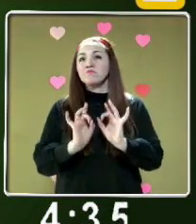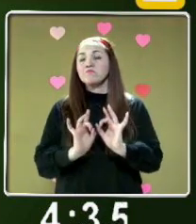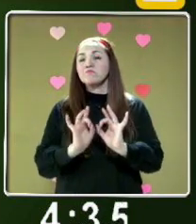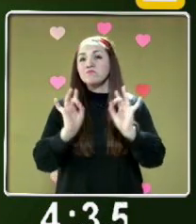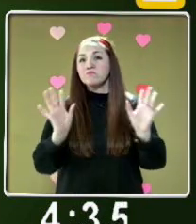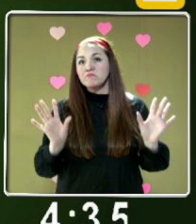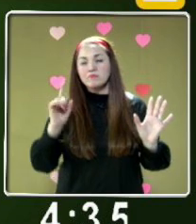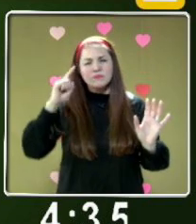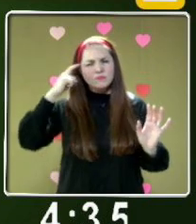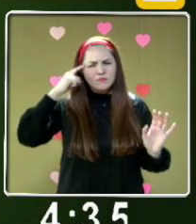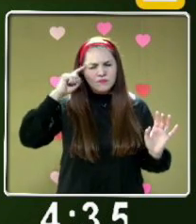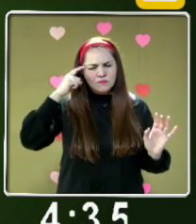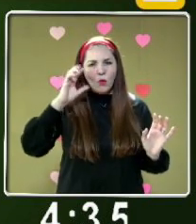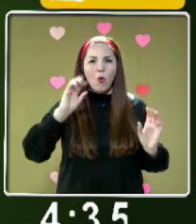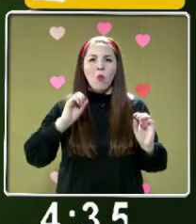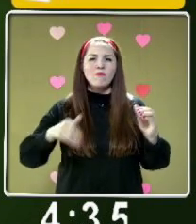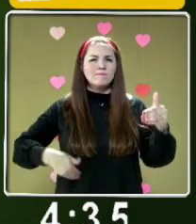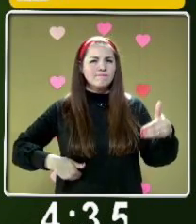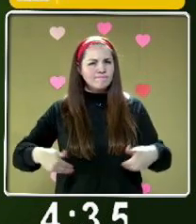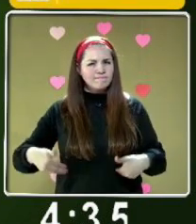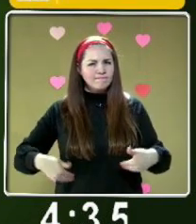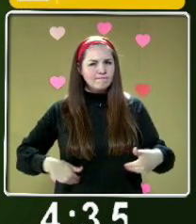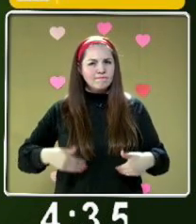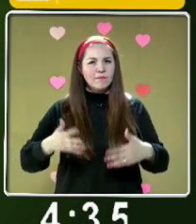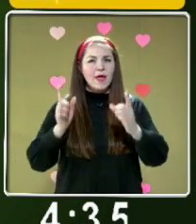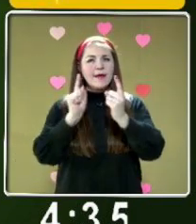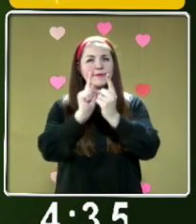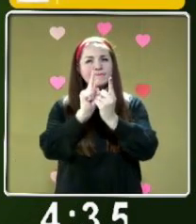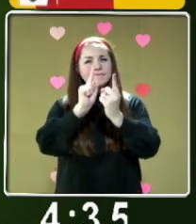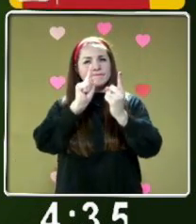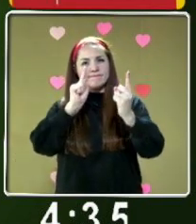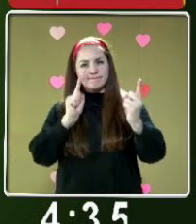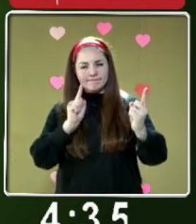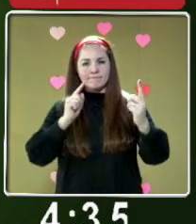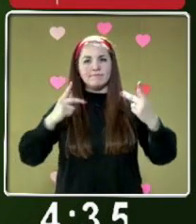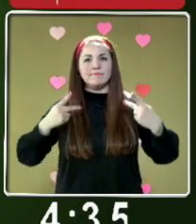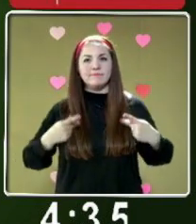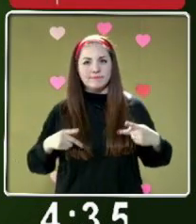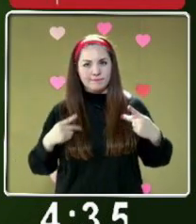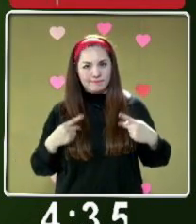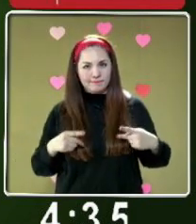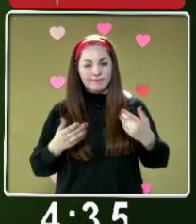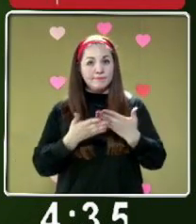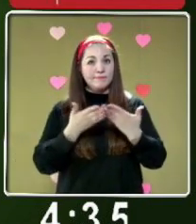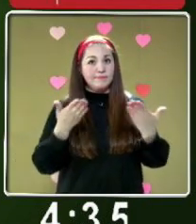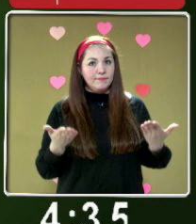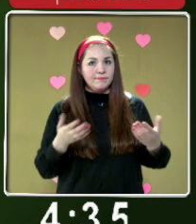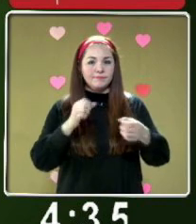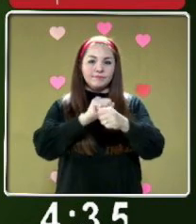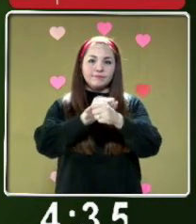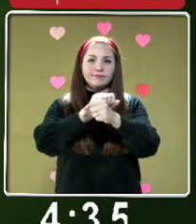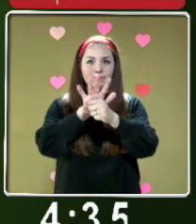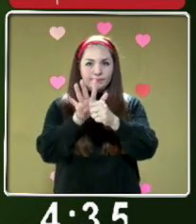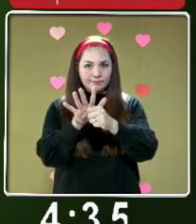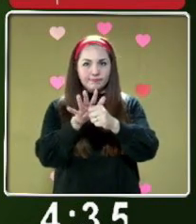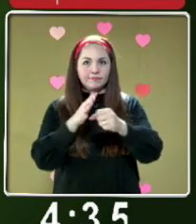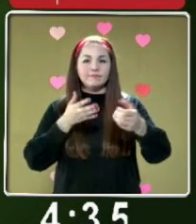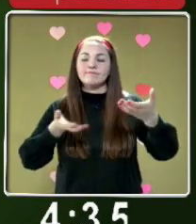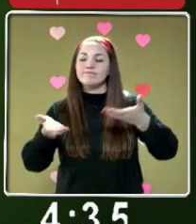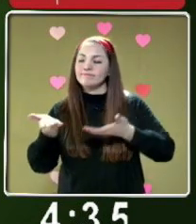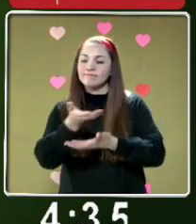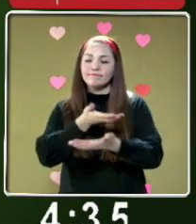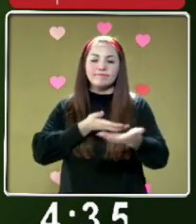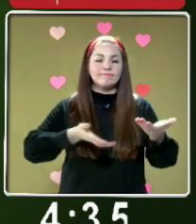de enojo o molestia, establece distancia con esa persona. Ahorita que estamos en la situación de la pandemia, convivimos mucho